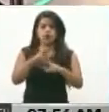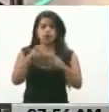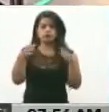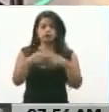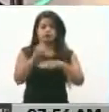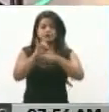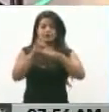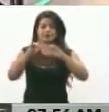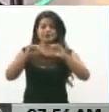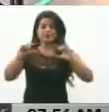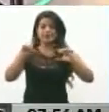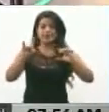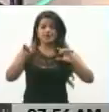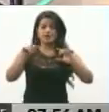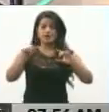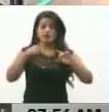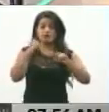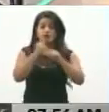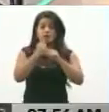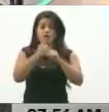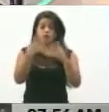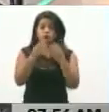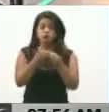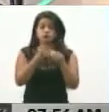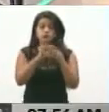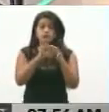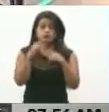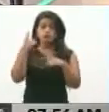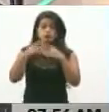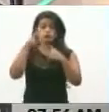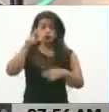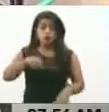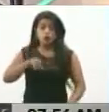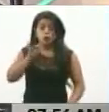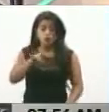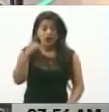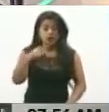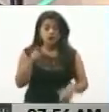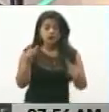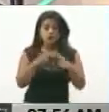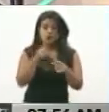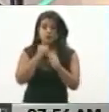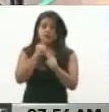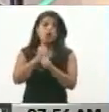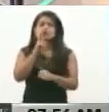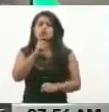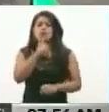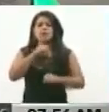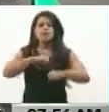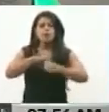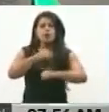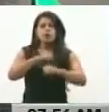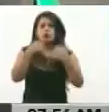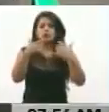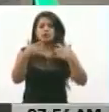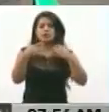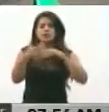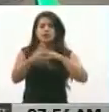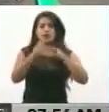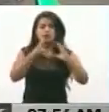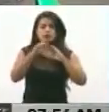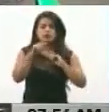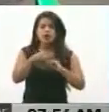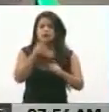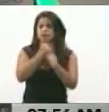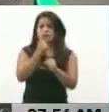trabajamos en conjunto, de la mano. Bueno, todos los lunes tenemos un equipo de trabajo que se llama el motor de telecomunicaciones. Y ahí de